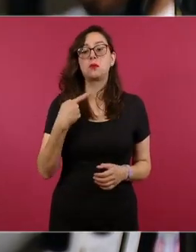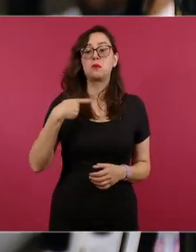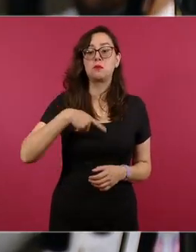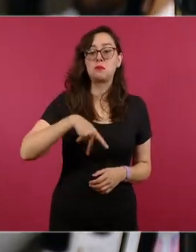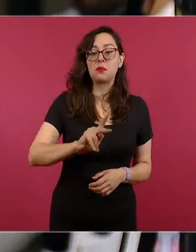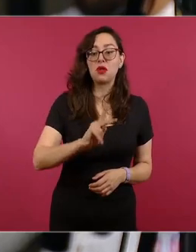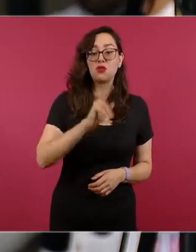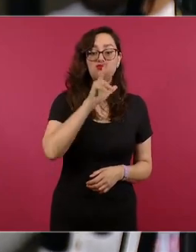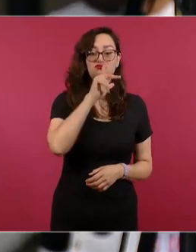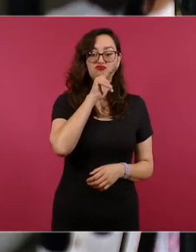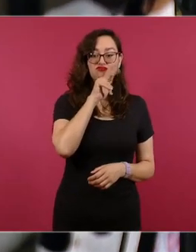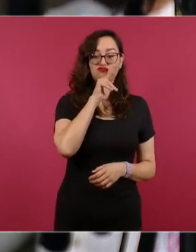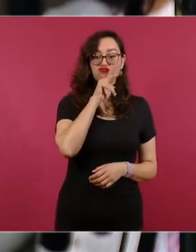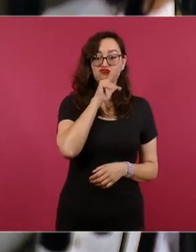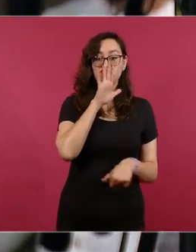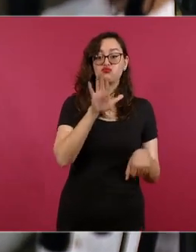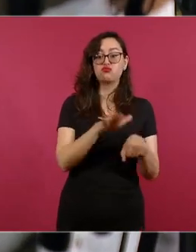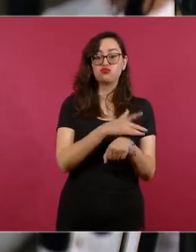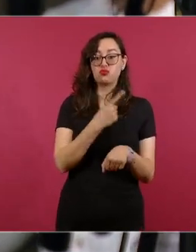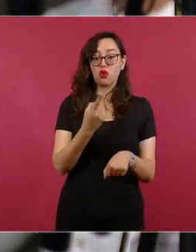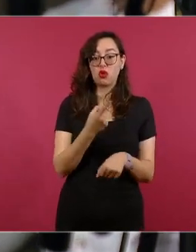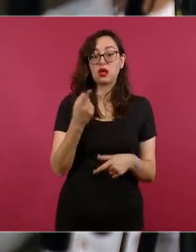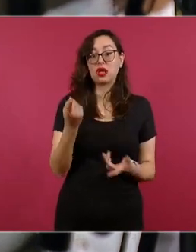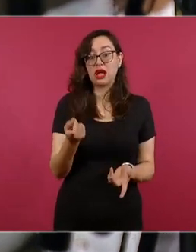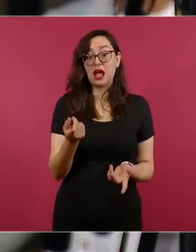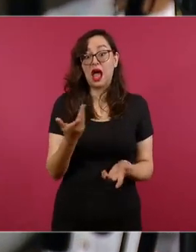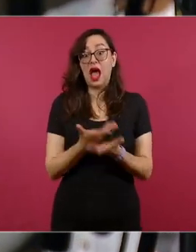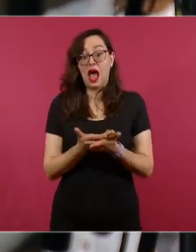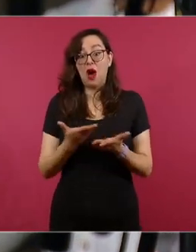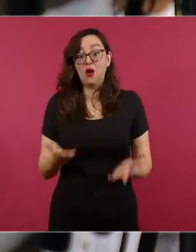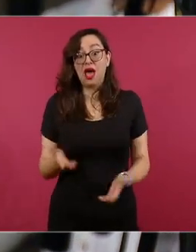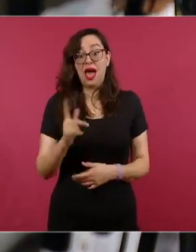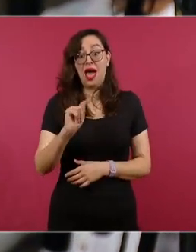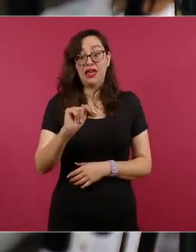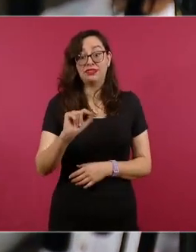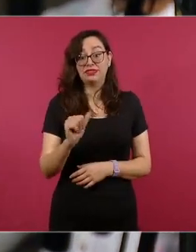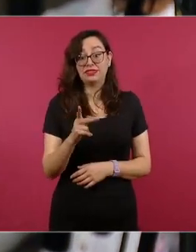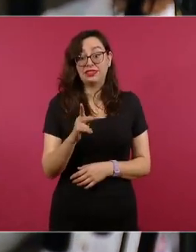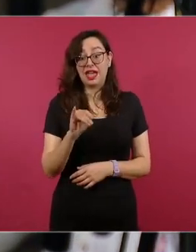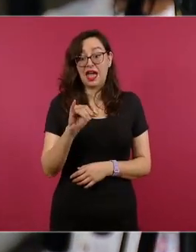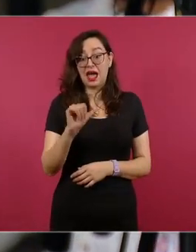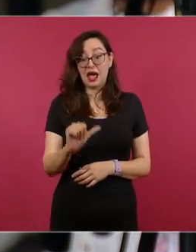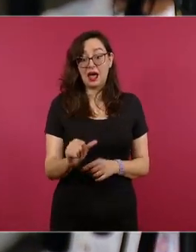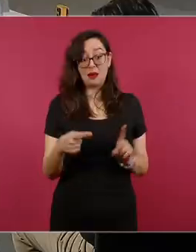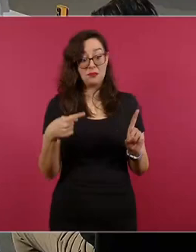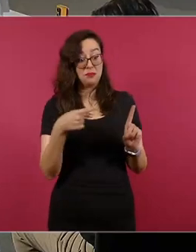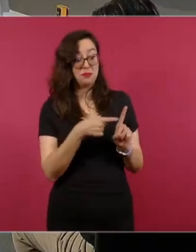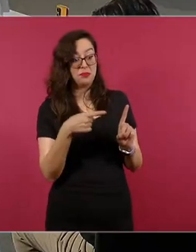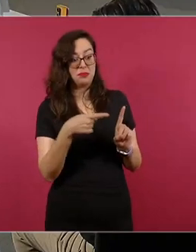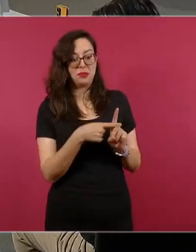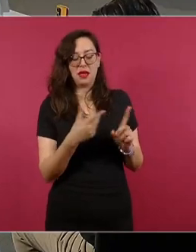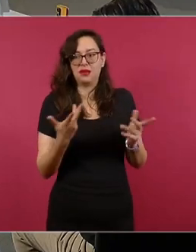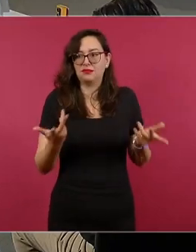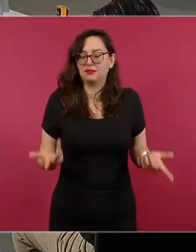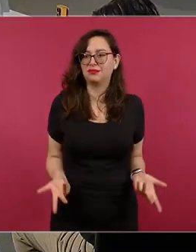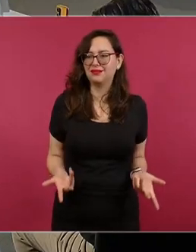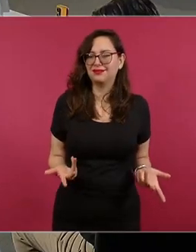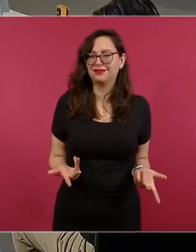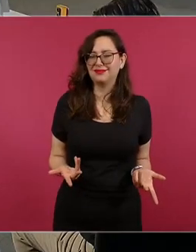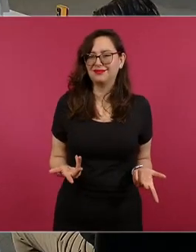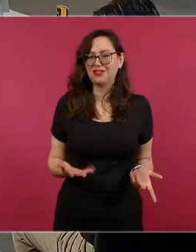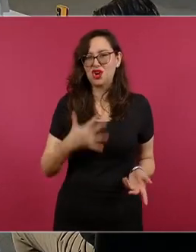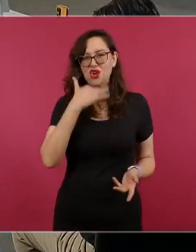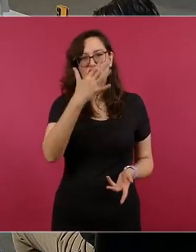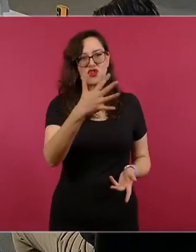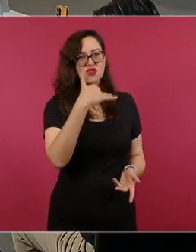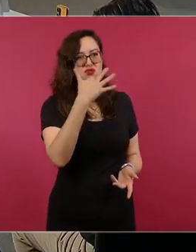están imponiendo a esta persona, José María Tapia, como candidato de la coalición del Partido Verde y Morena. Entonces,